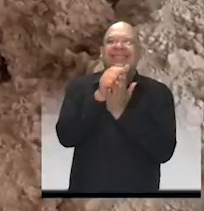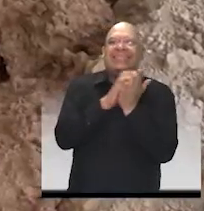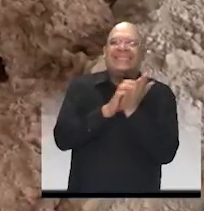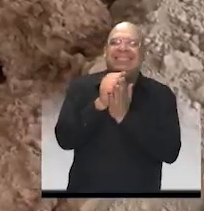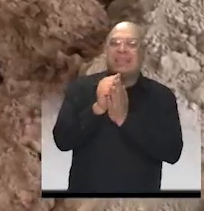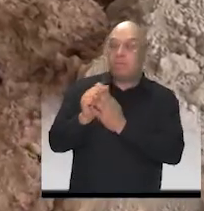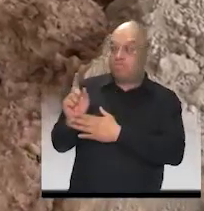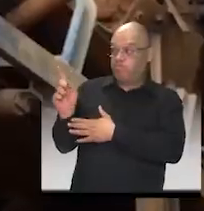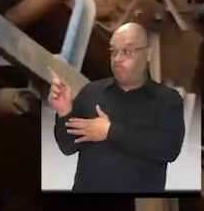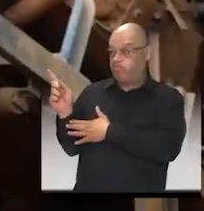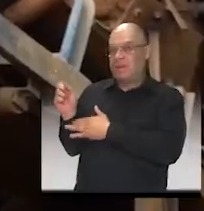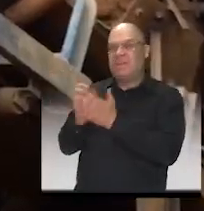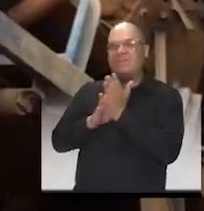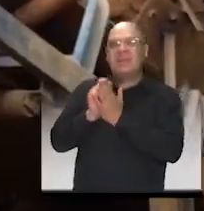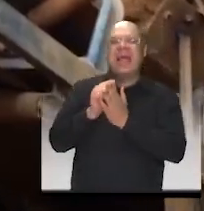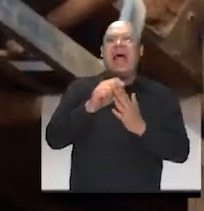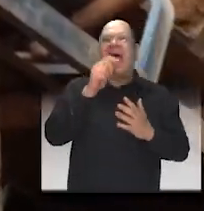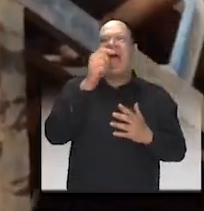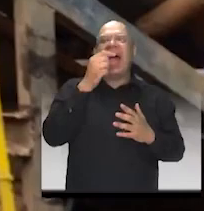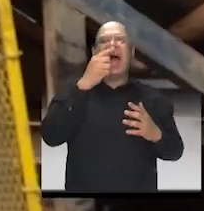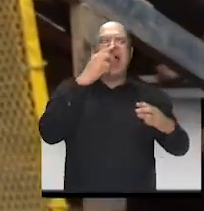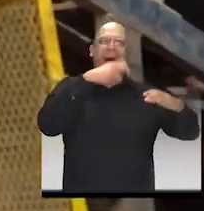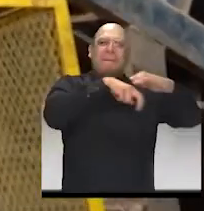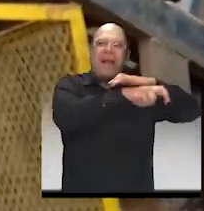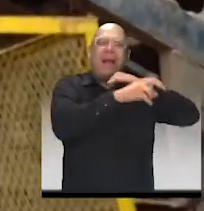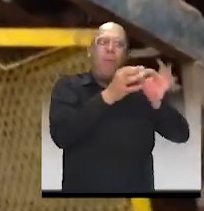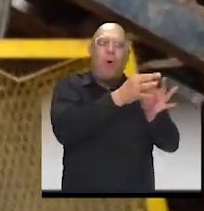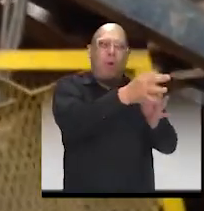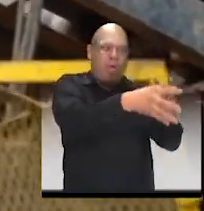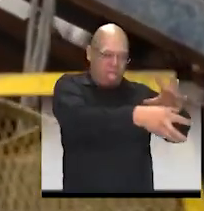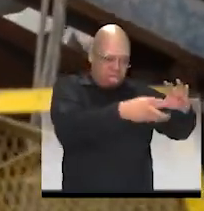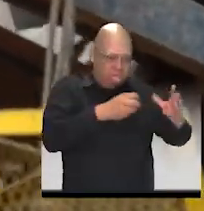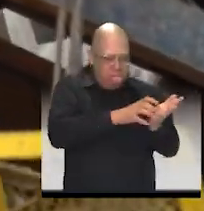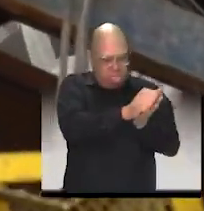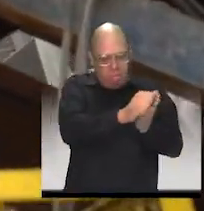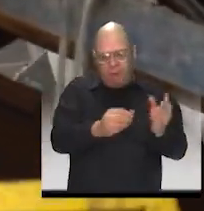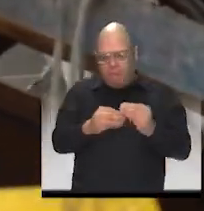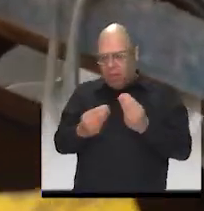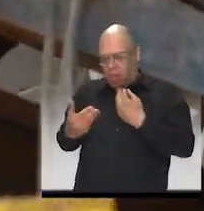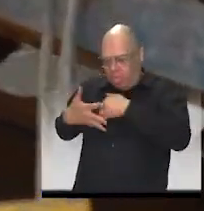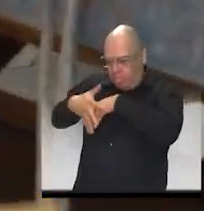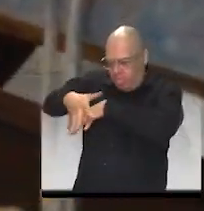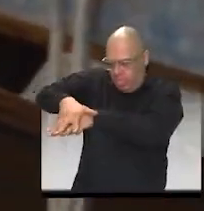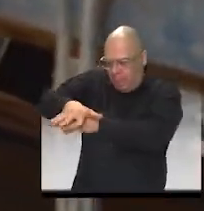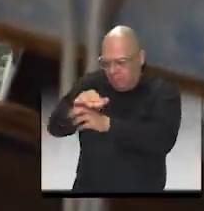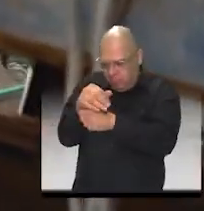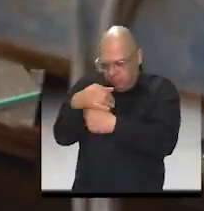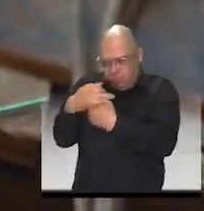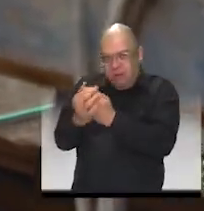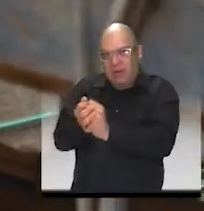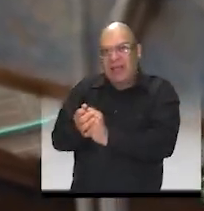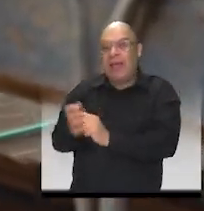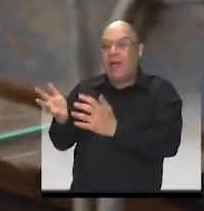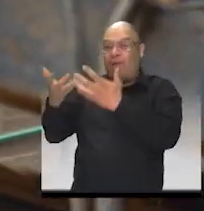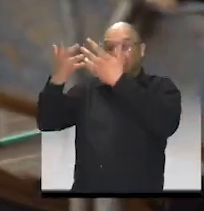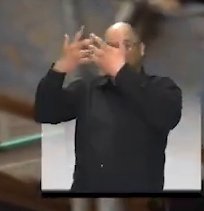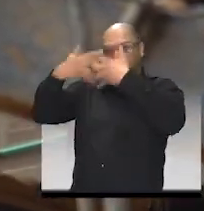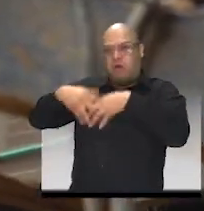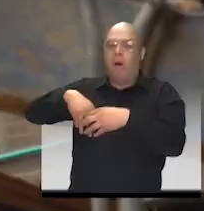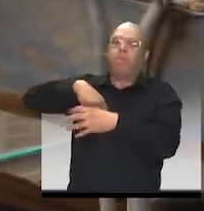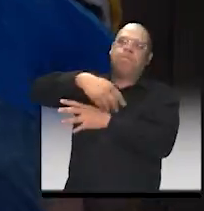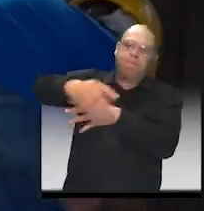caso de Amagá, se mezcla con arenas y se lleva a la sala de máquinas donde las tierras se